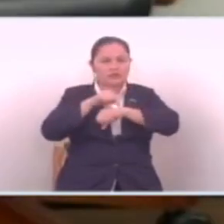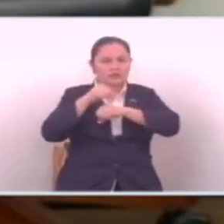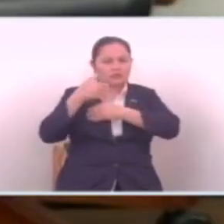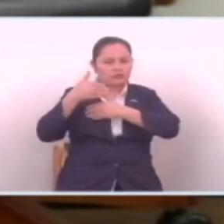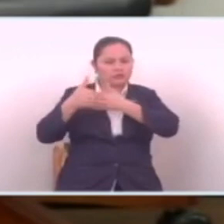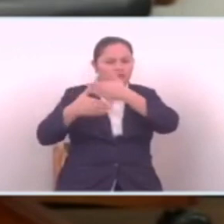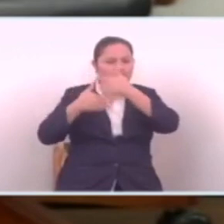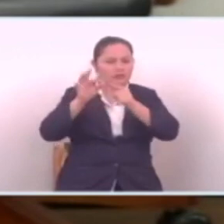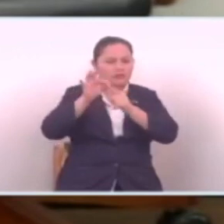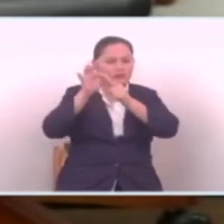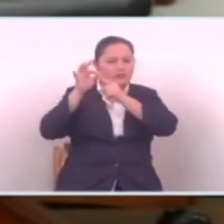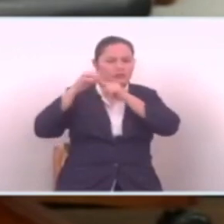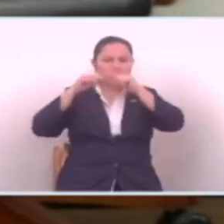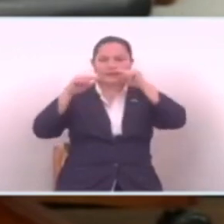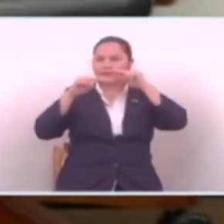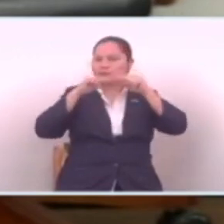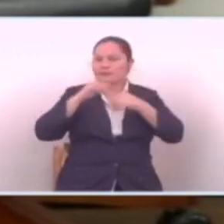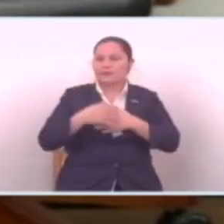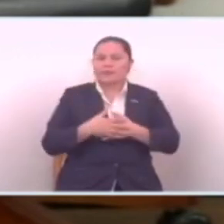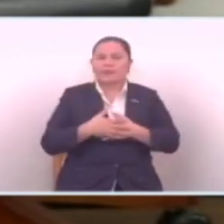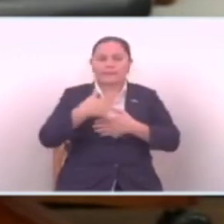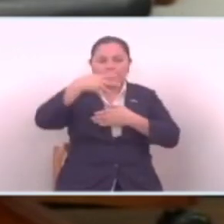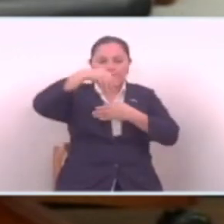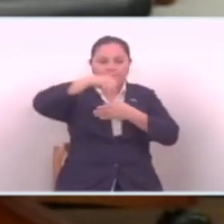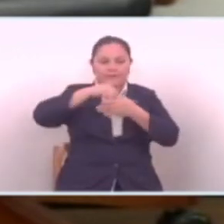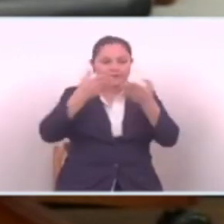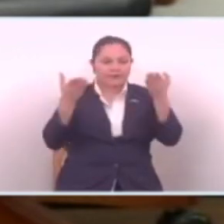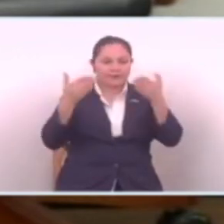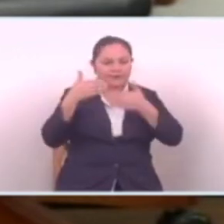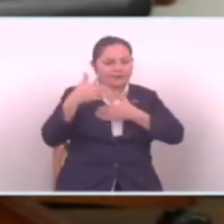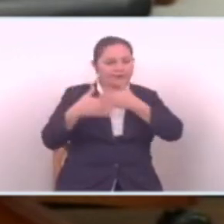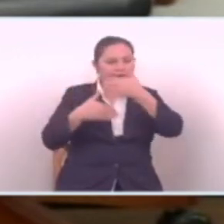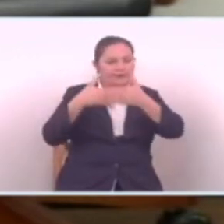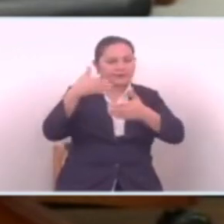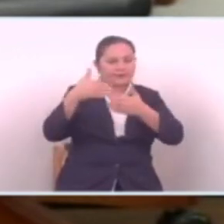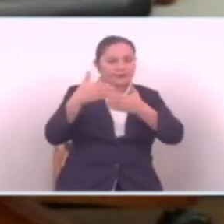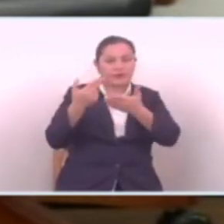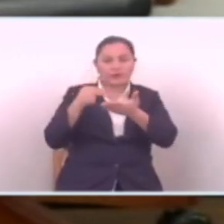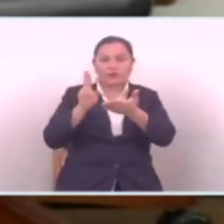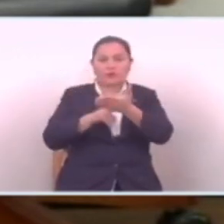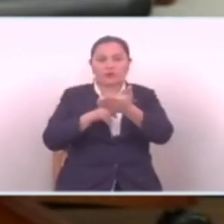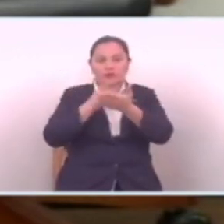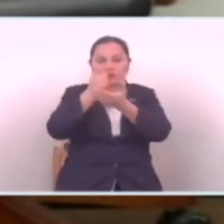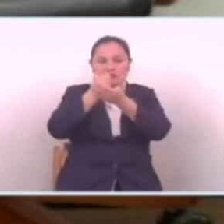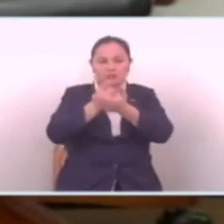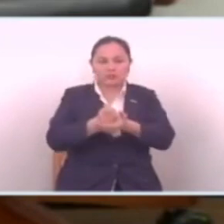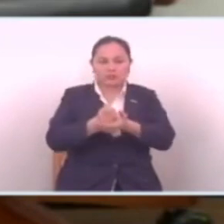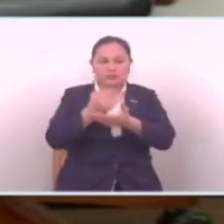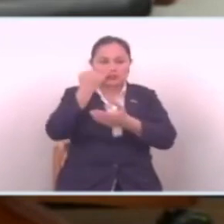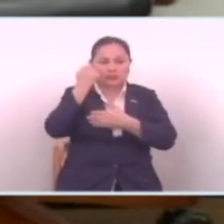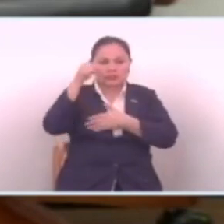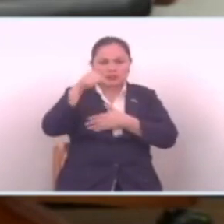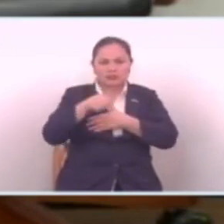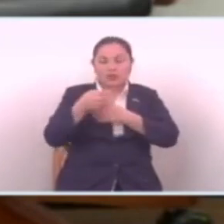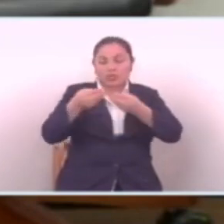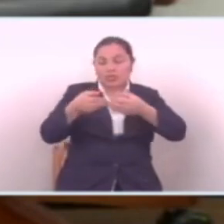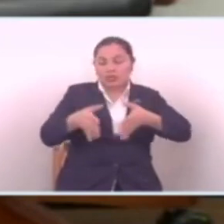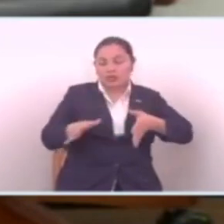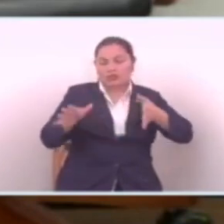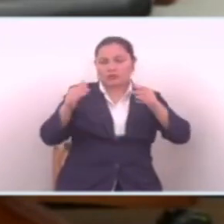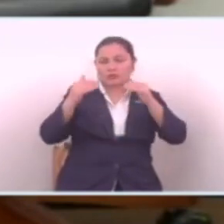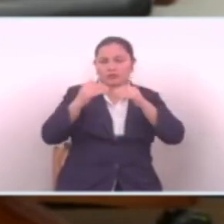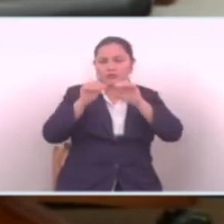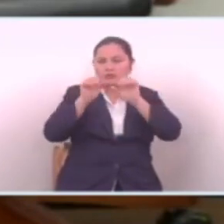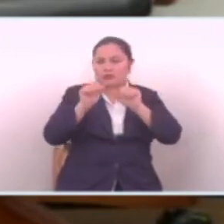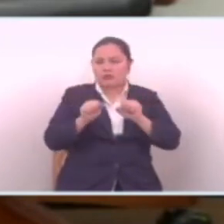de un proceso especialmente administrativo dentro de ejecución de un proceso de un contrato como tal si esto lo perdemos